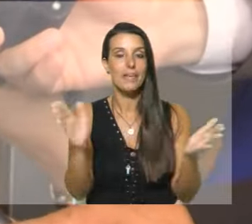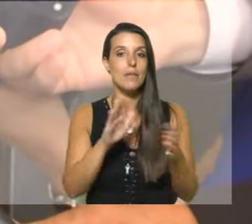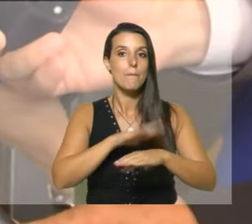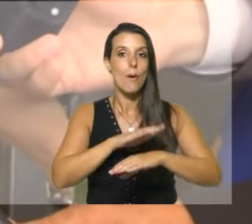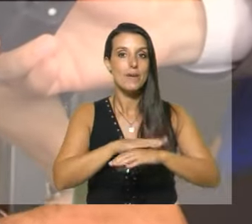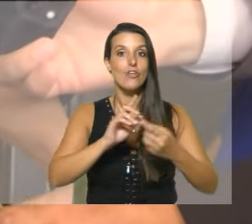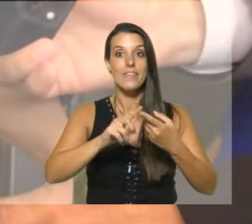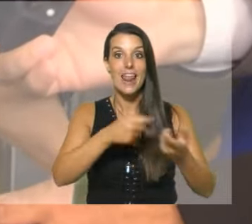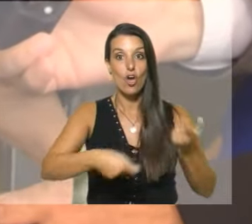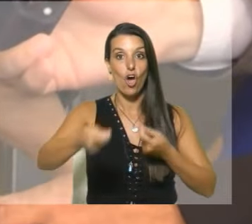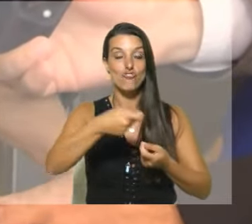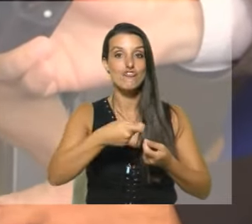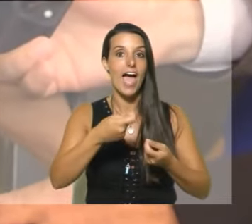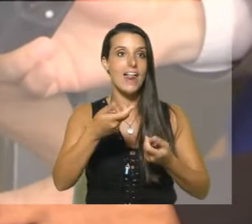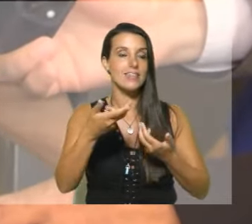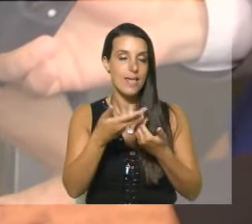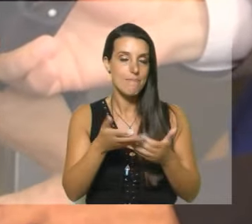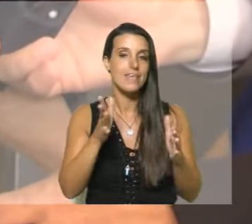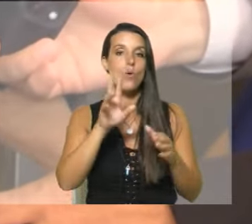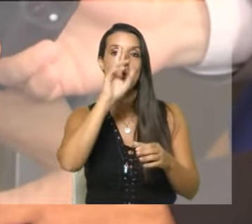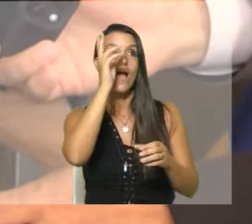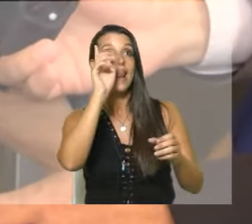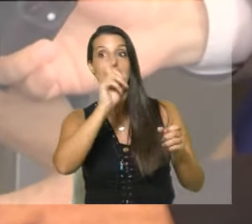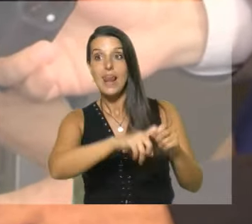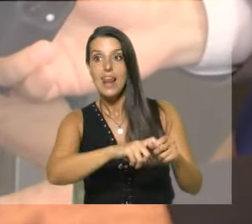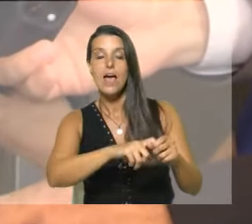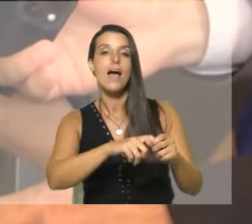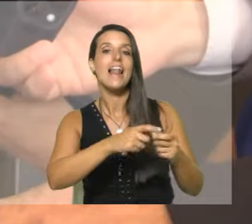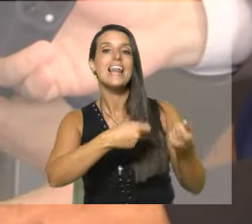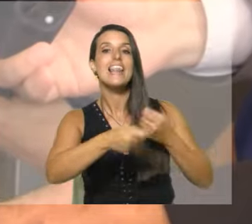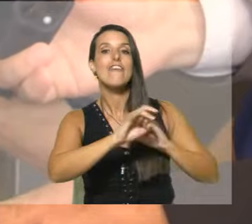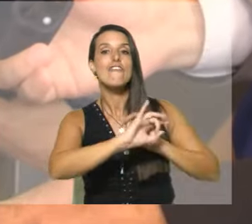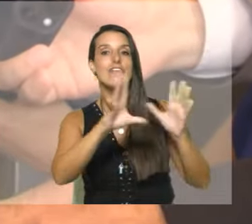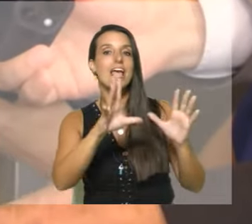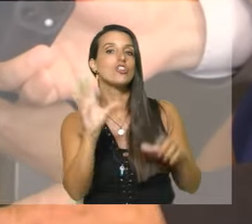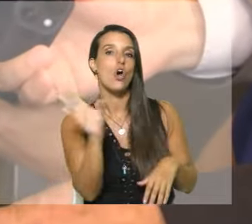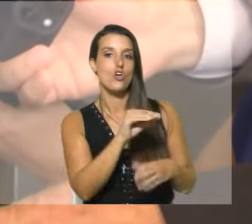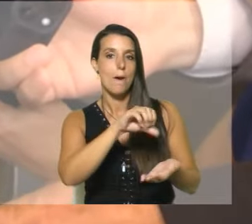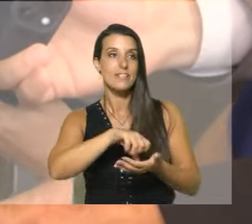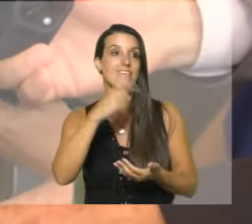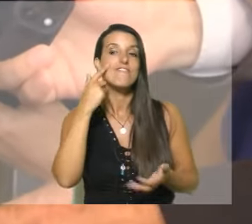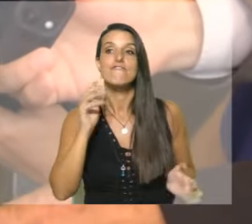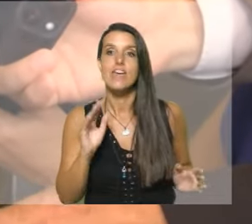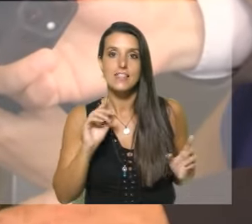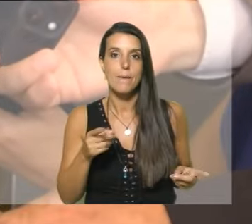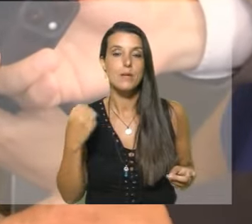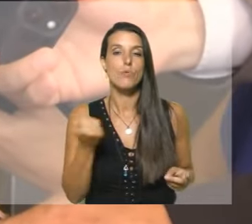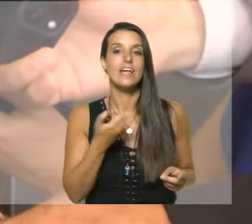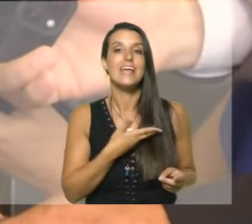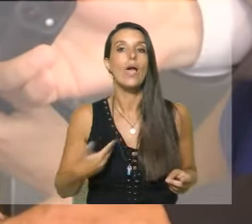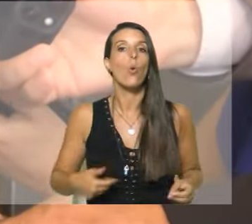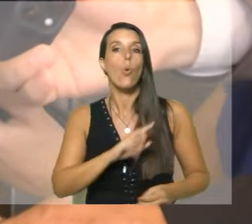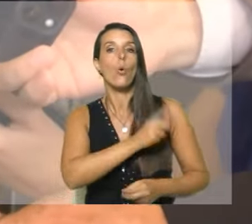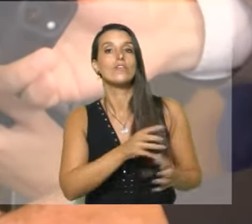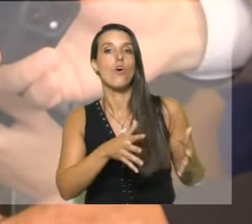negociar la incorporación al Tratado de Libre Comercio, sin duda juega en todos los países y veremos. También juega el Ejecutivo de los